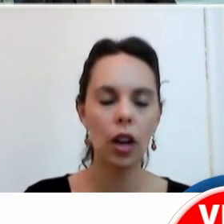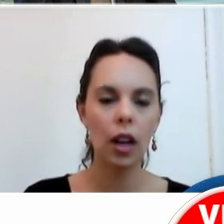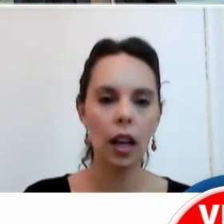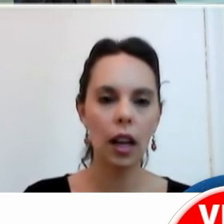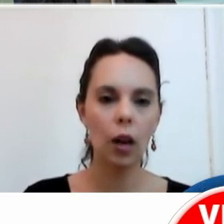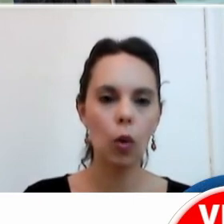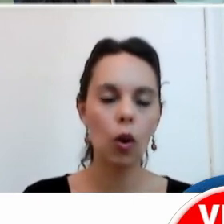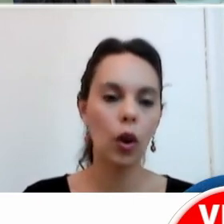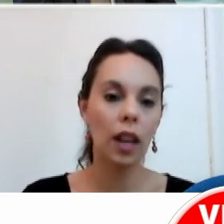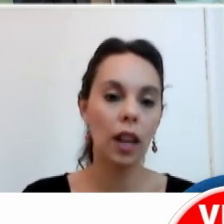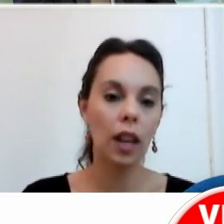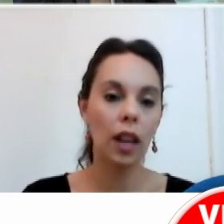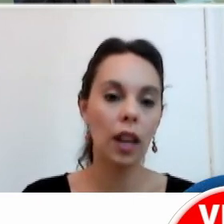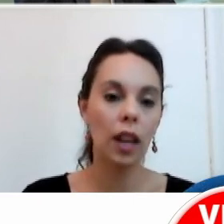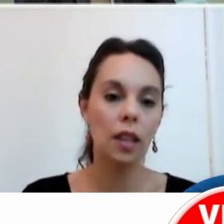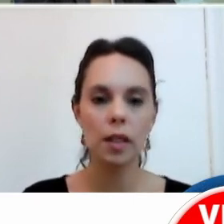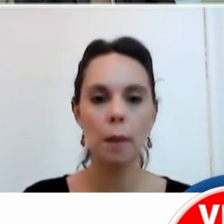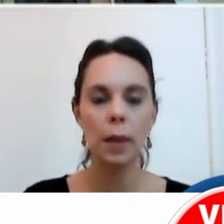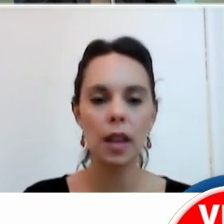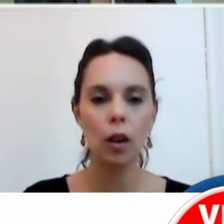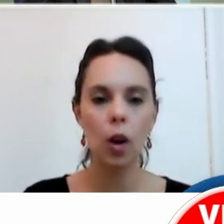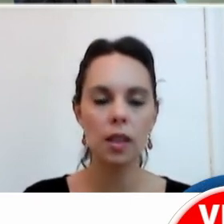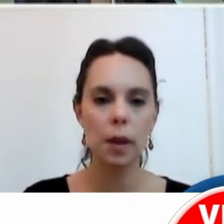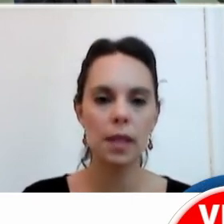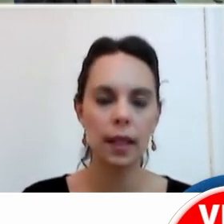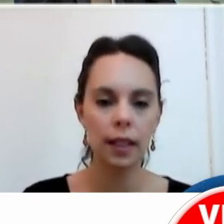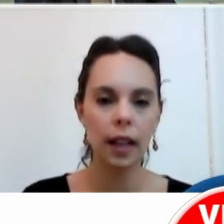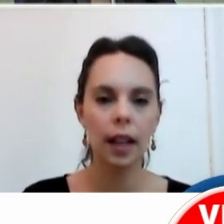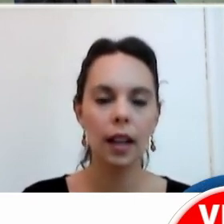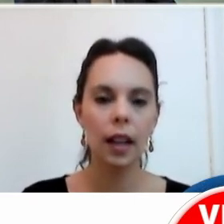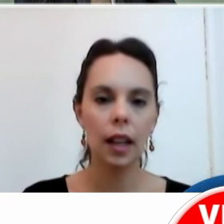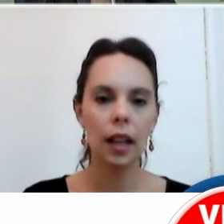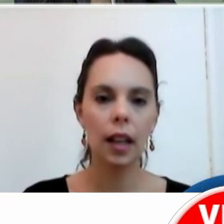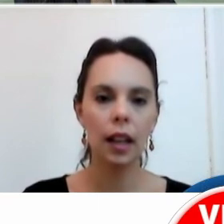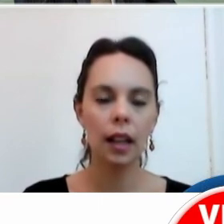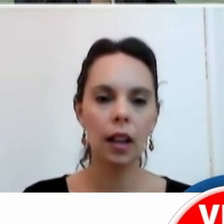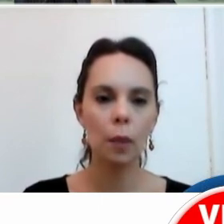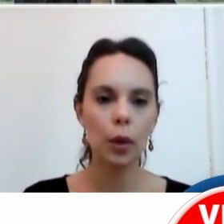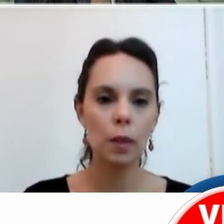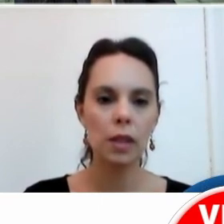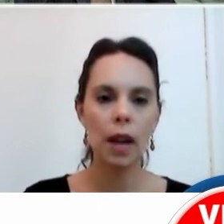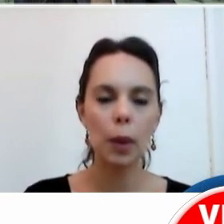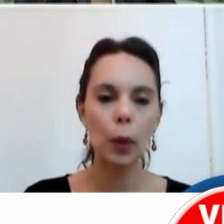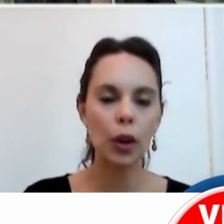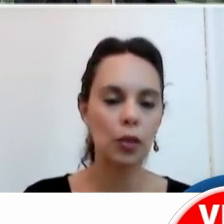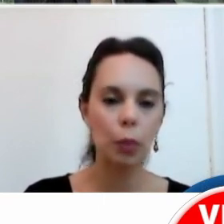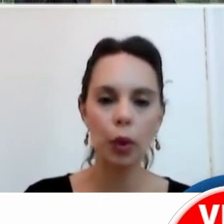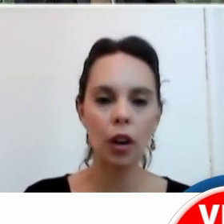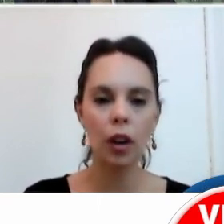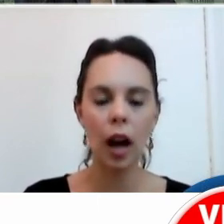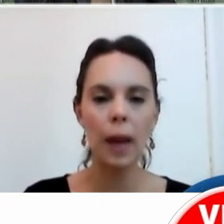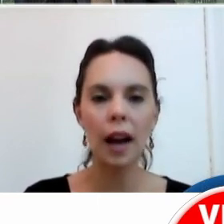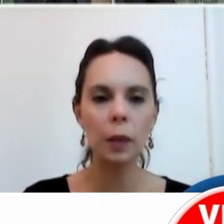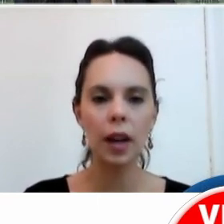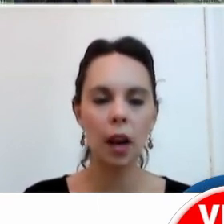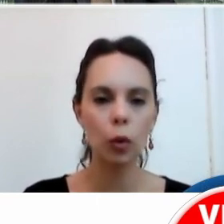definido con qué iniciativa se va a empezar o cuáles se van a empezar a tratar en las próximas semanas, pero bueno, si